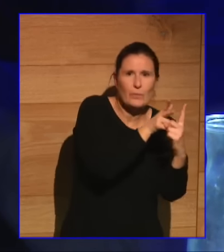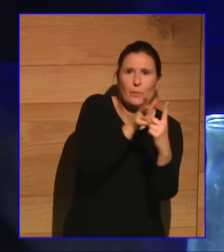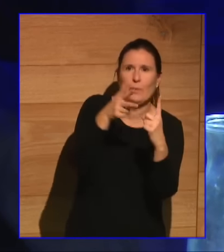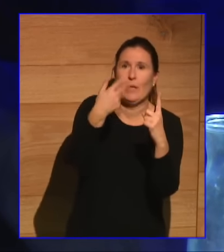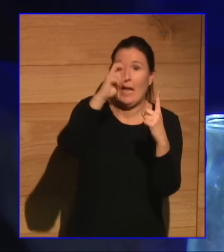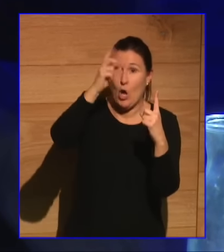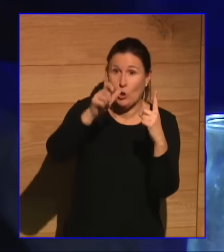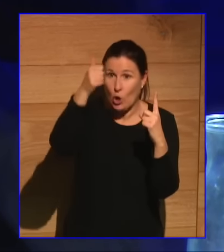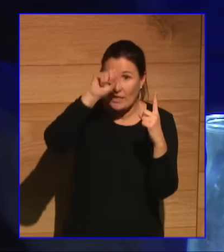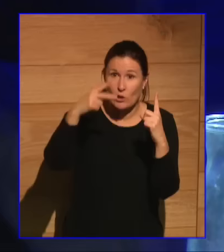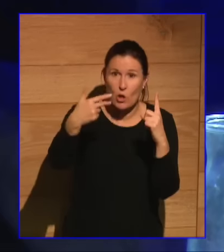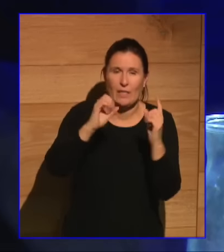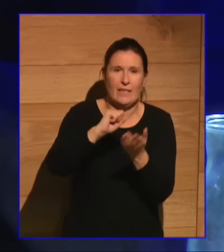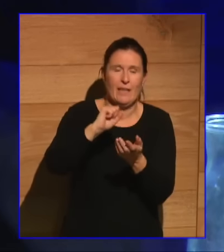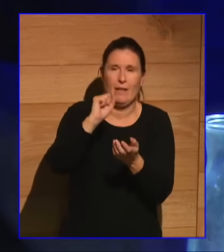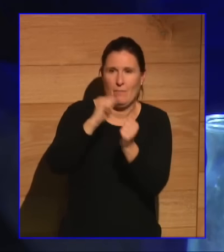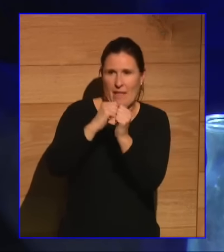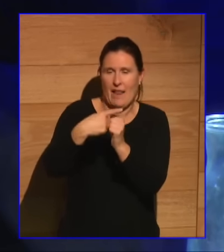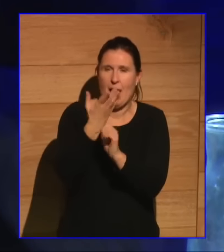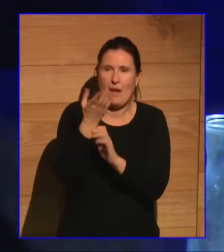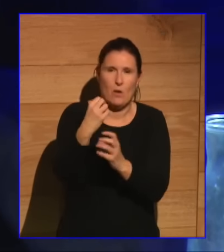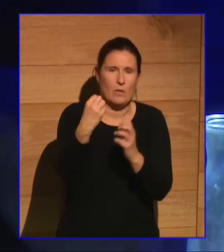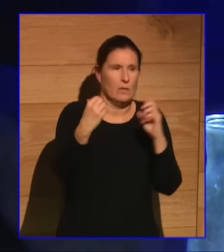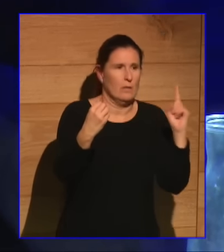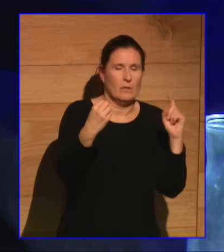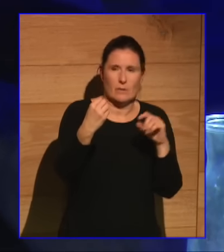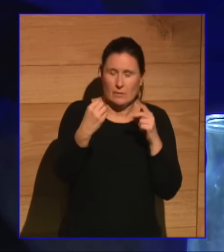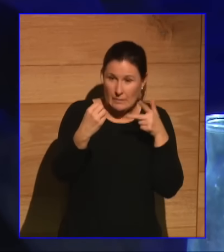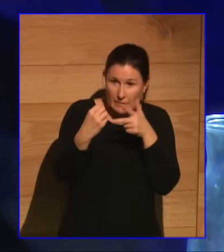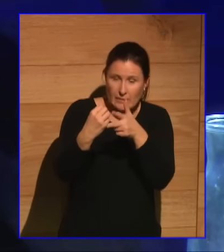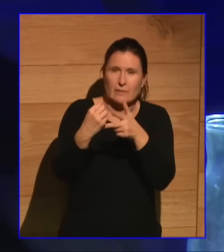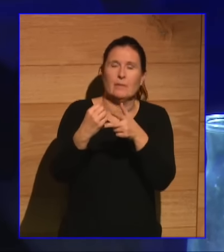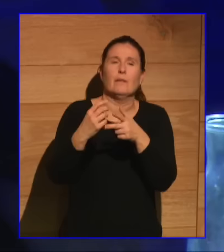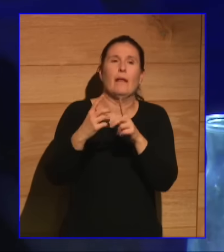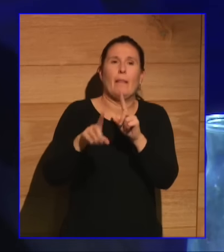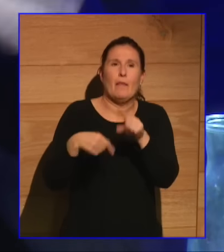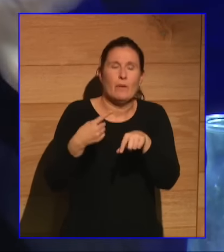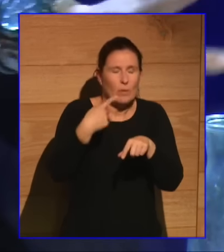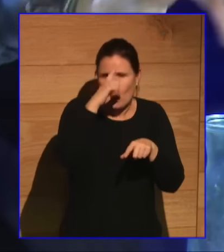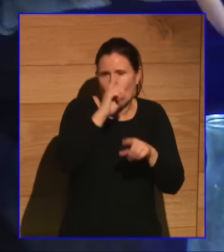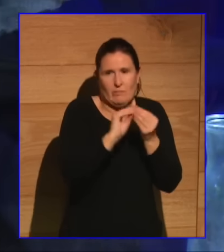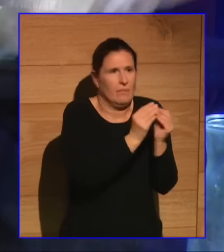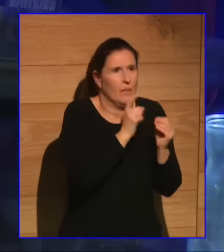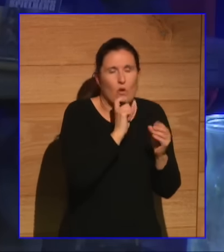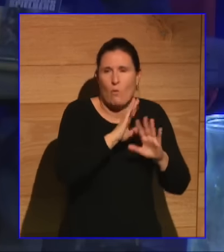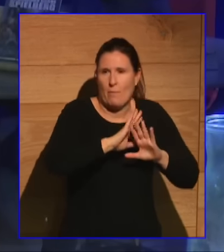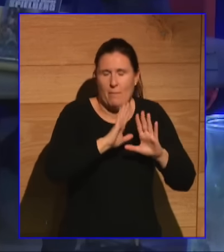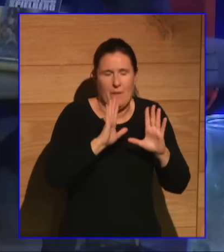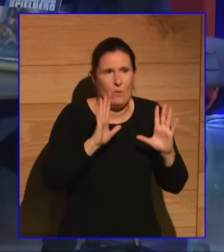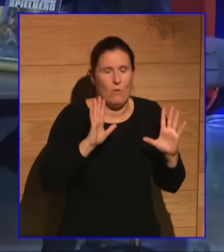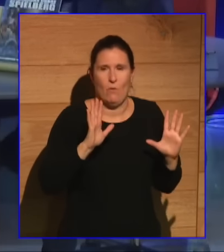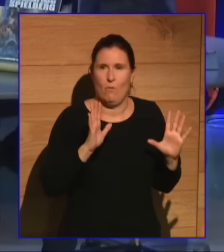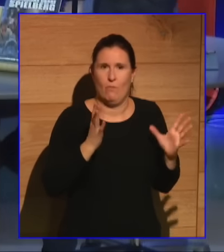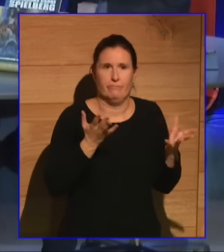piedra en la mano y por último acaba en una ampliación de foco, que no sé de verdad cómo lo hacen o si tiene algo